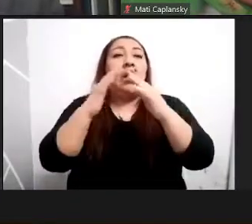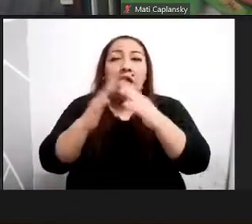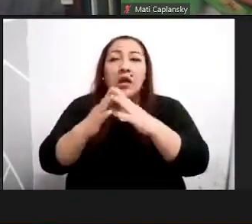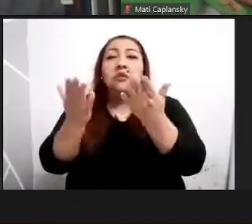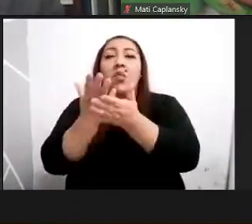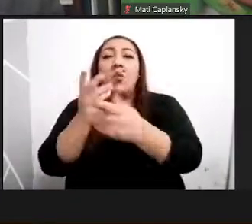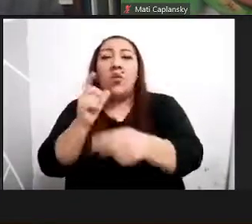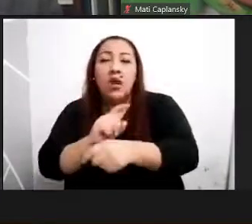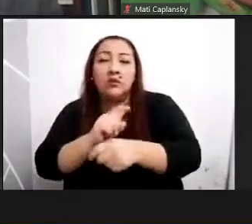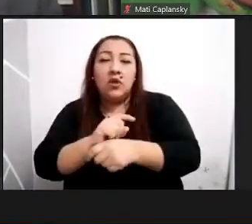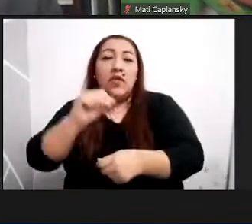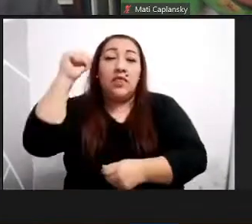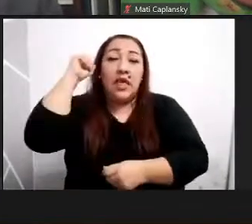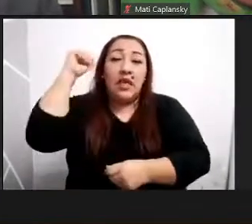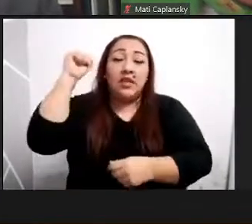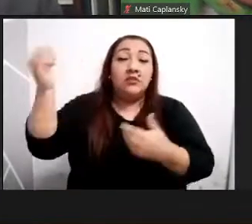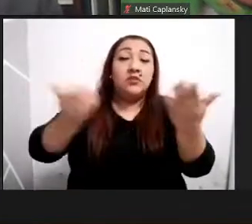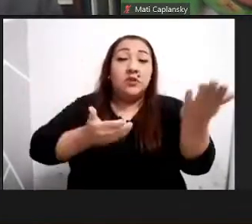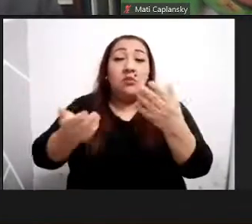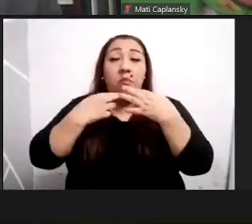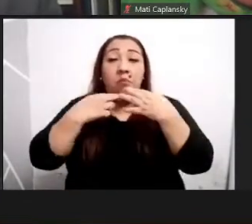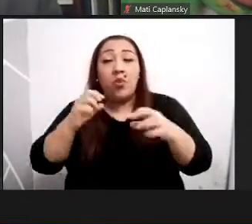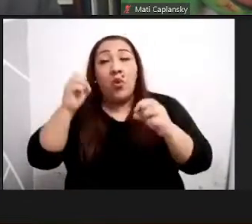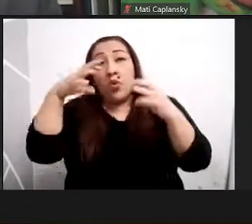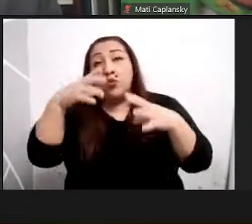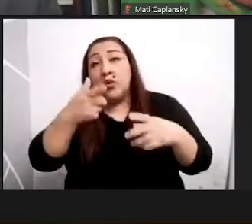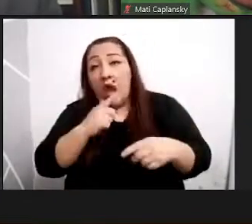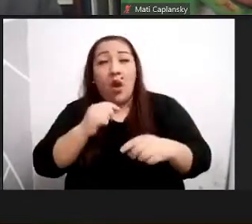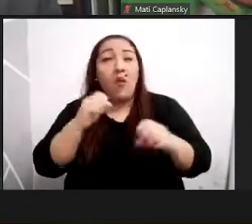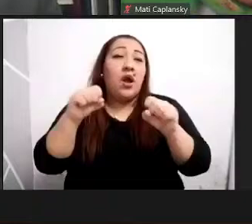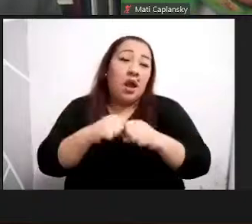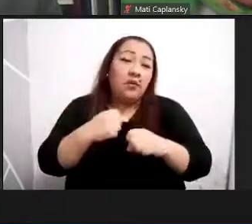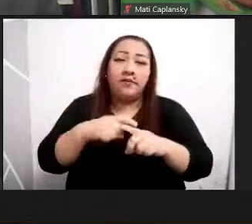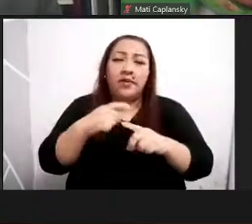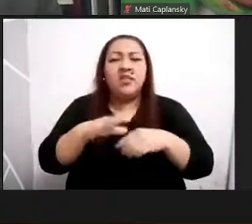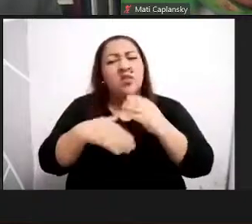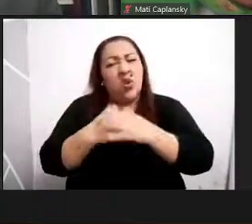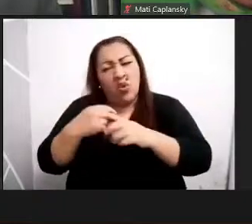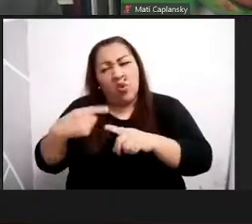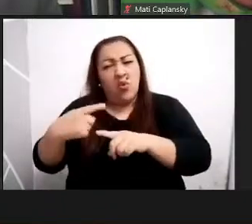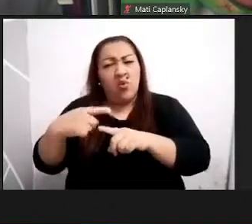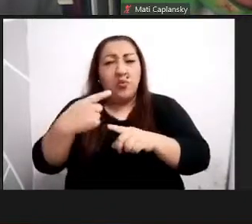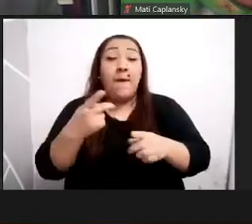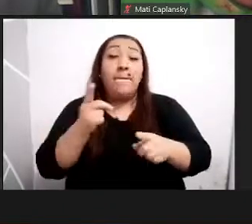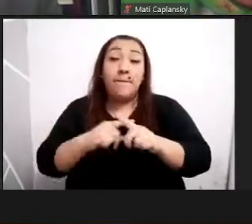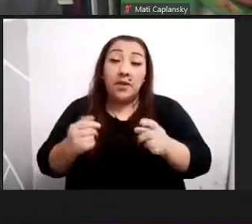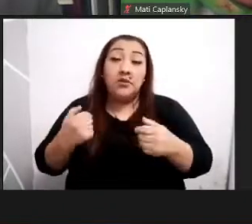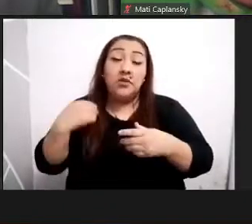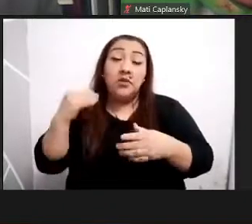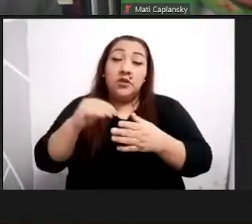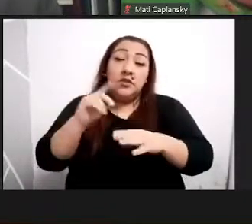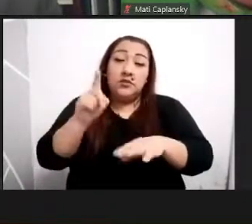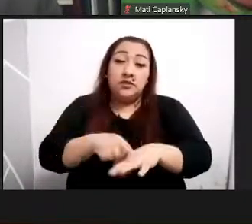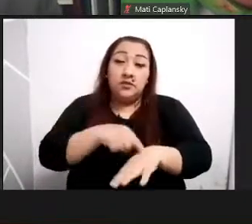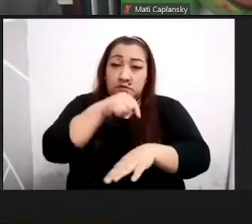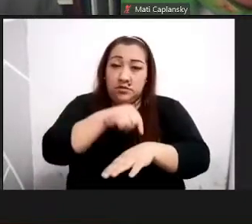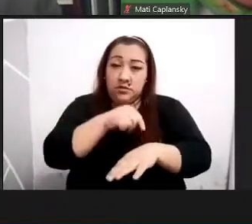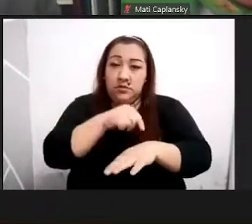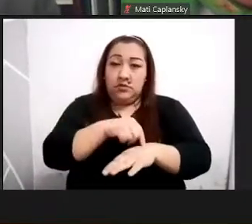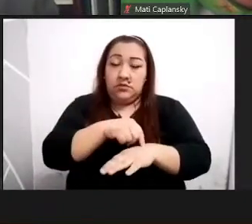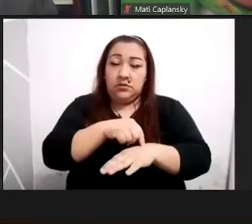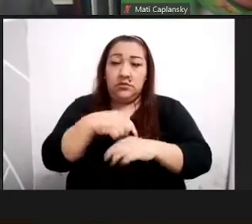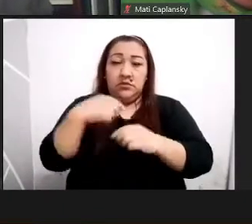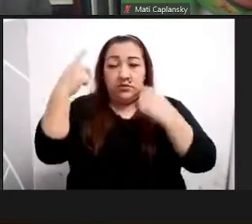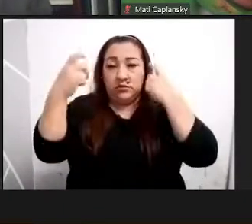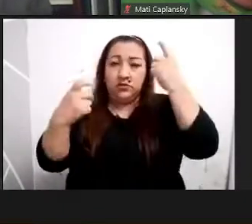los derechos de los servicios públicos para todos, ¿no? Hemos puesto ya más énfasis en esto mientras veníamos de un largo periodo de ilusión